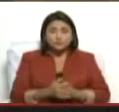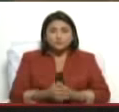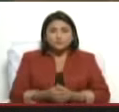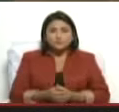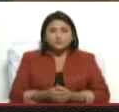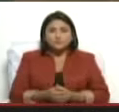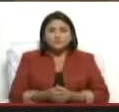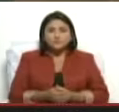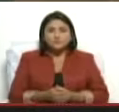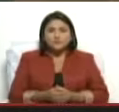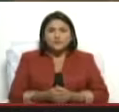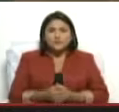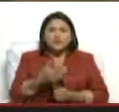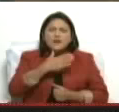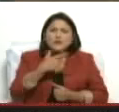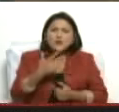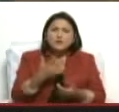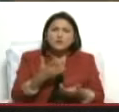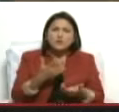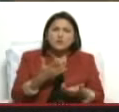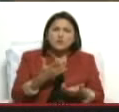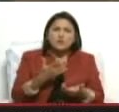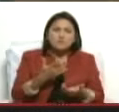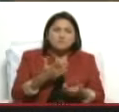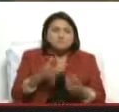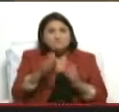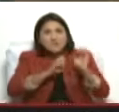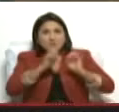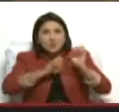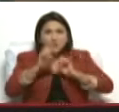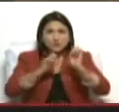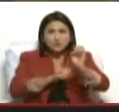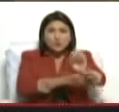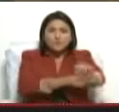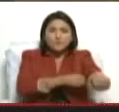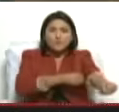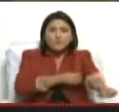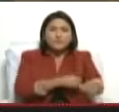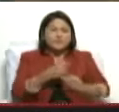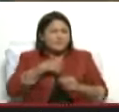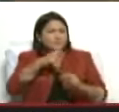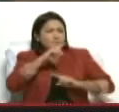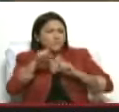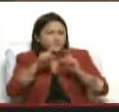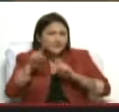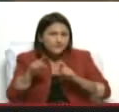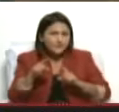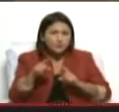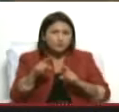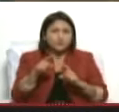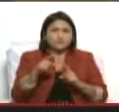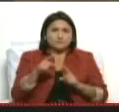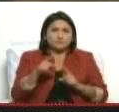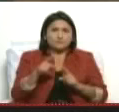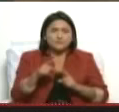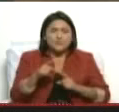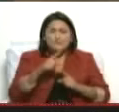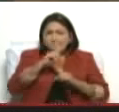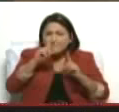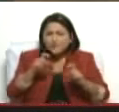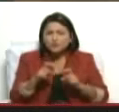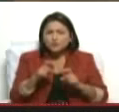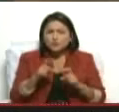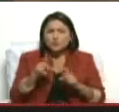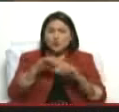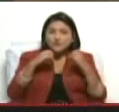y queriendo fungir ya como auditores yo yo me hago una pregunta entonces públicamente acá una